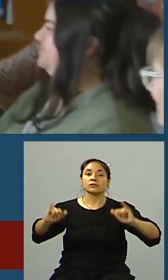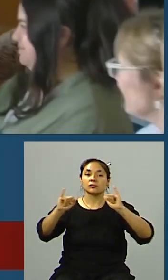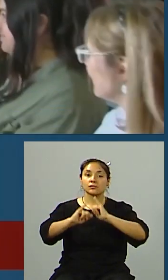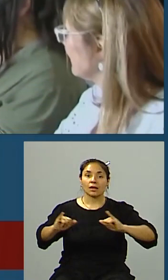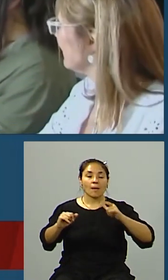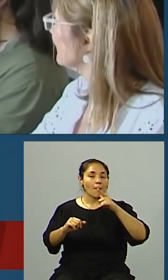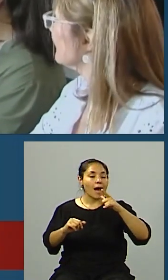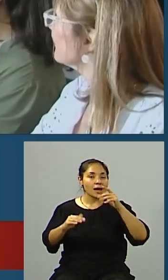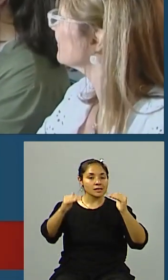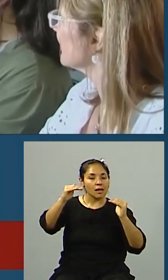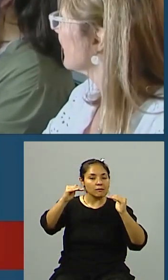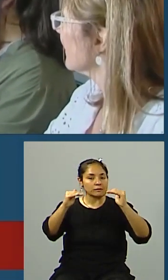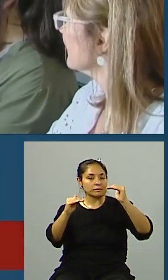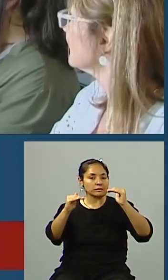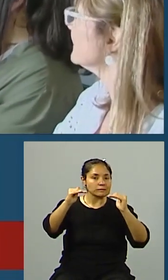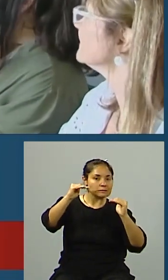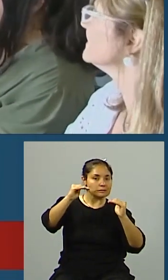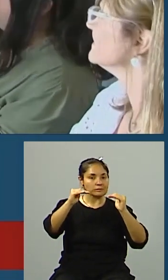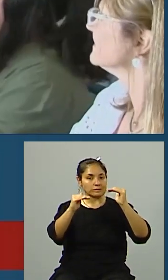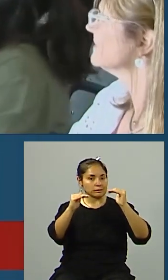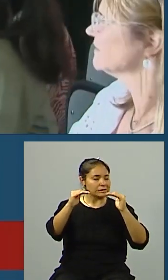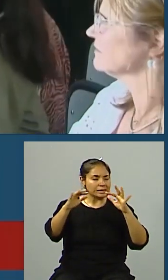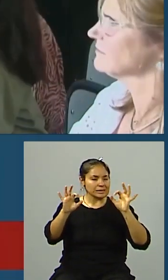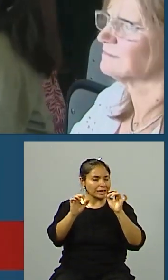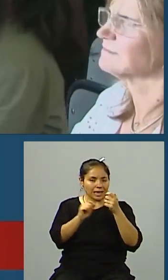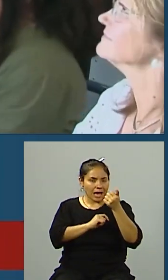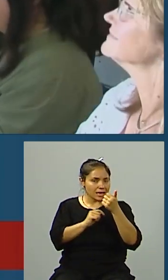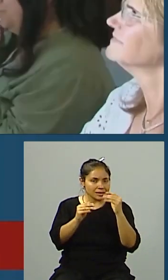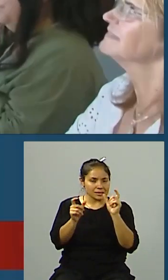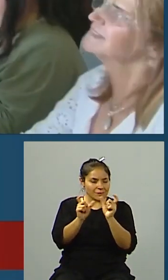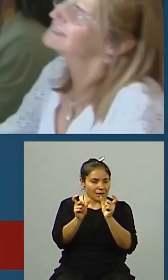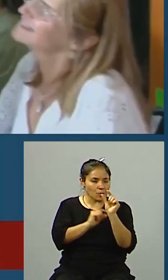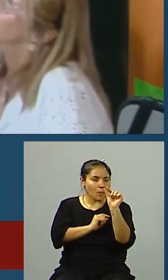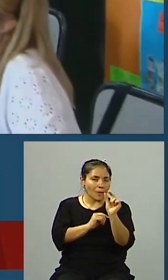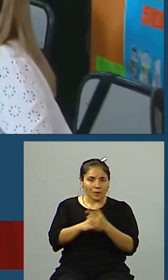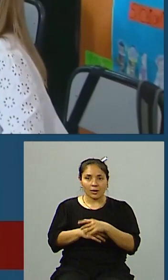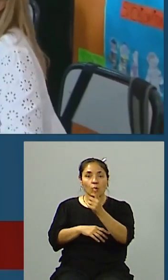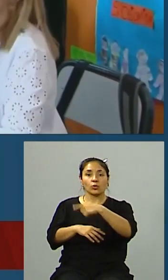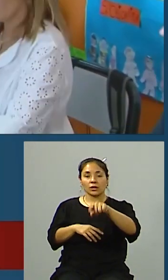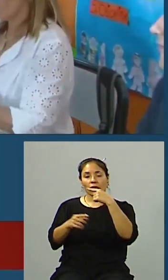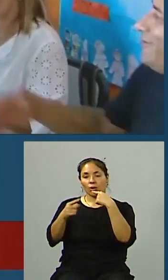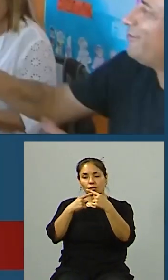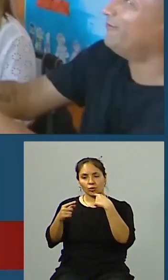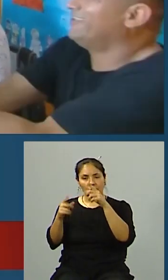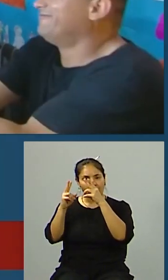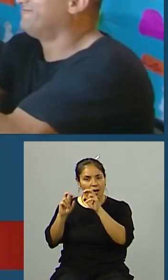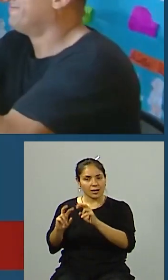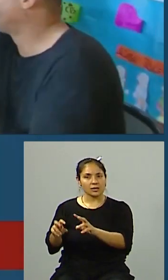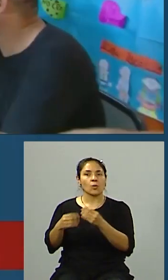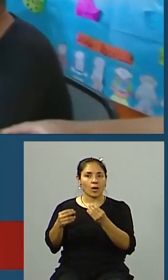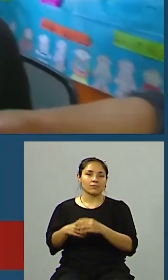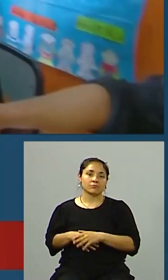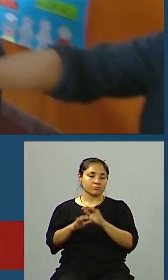bastante parejo. ¿Qué analizan ustedes desde la consultora? Sí, efectivamente, esa es la trayectoria que